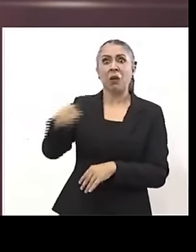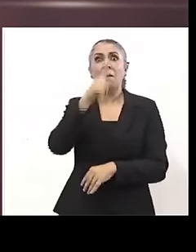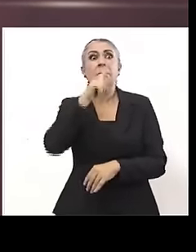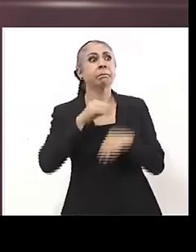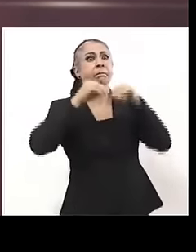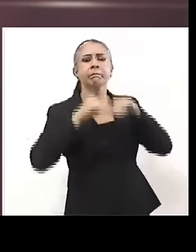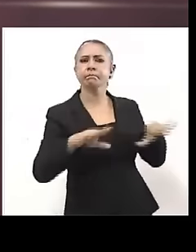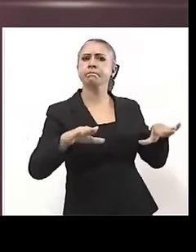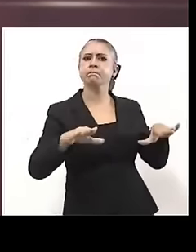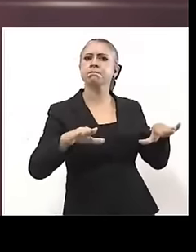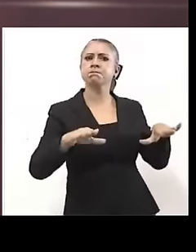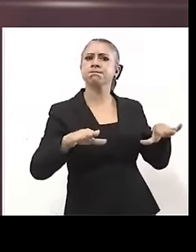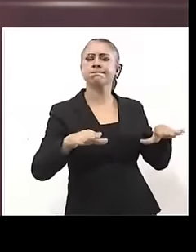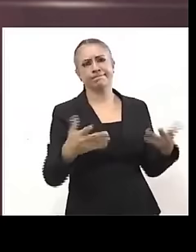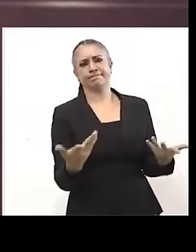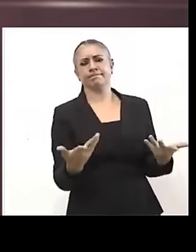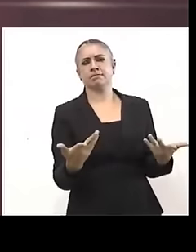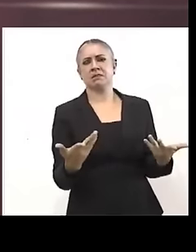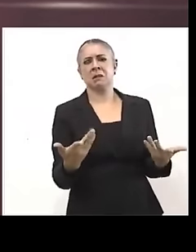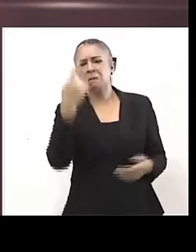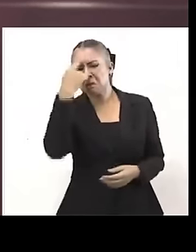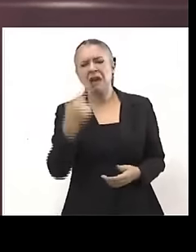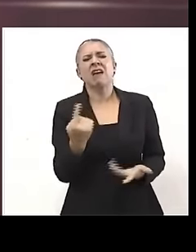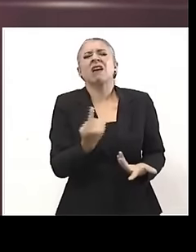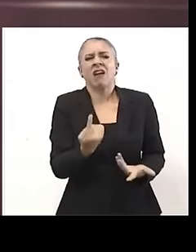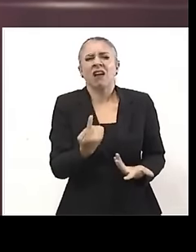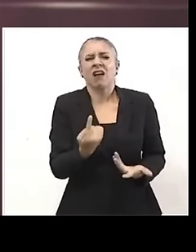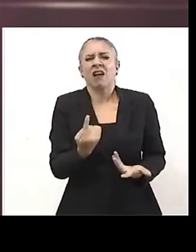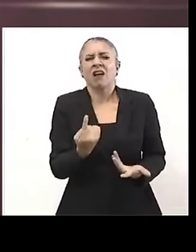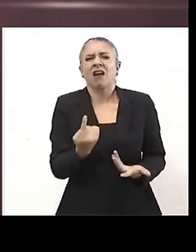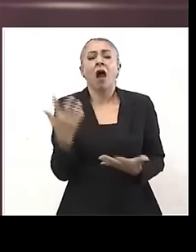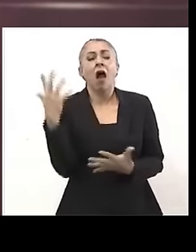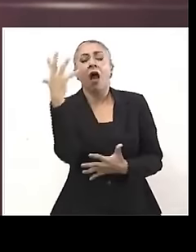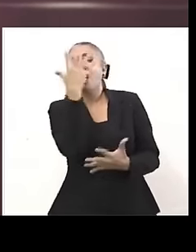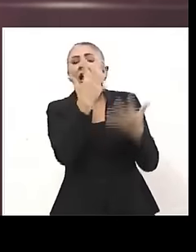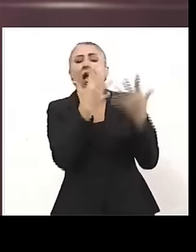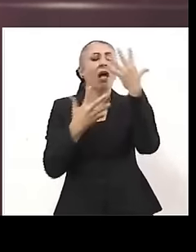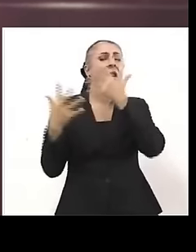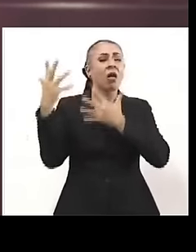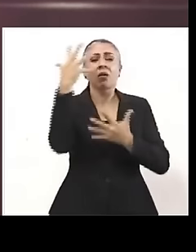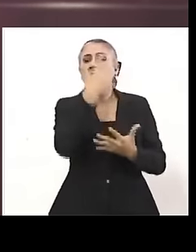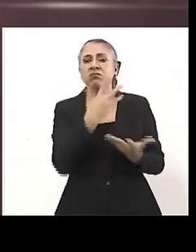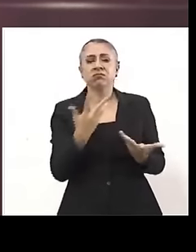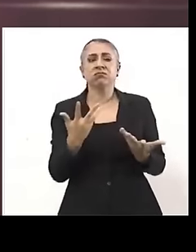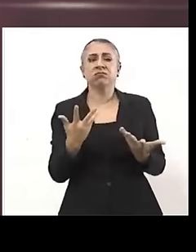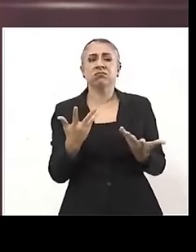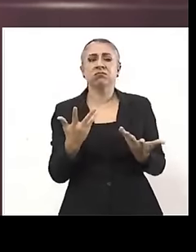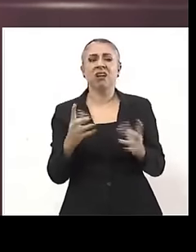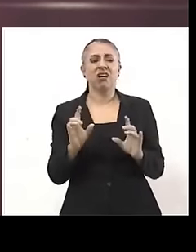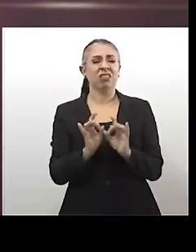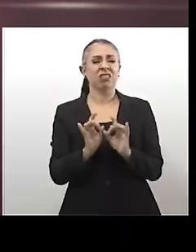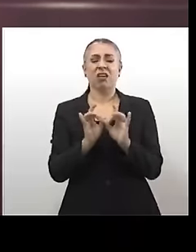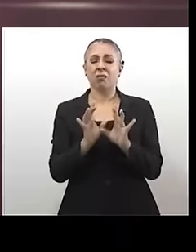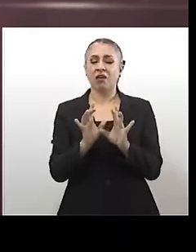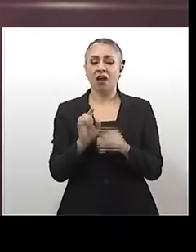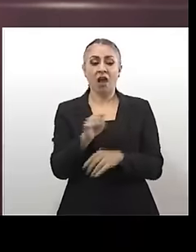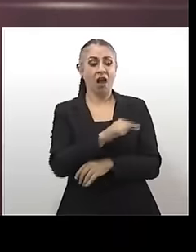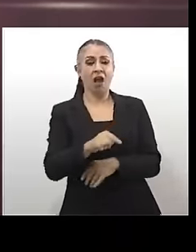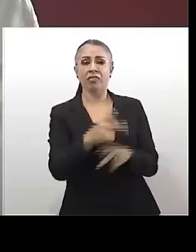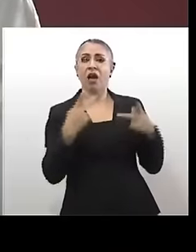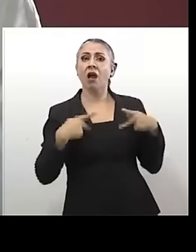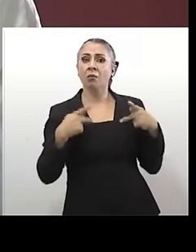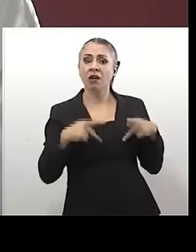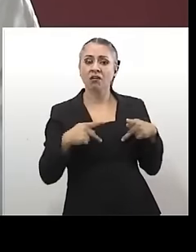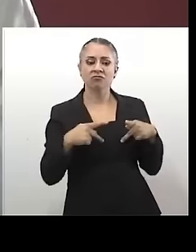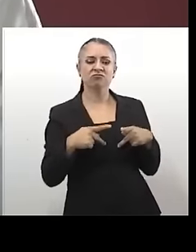mentiras para confundir y poder someter a nuestro pueblo